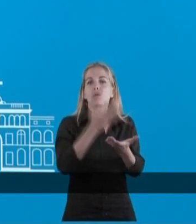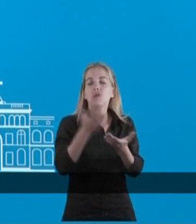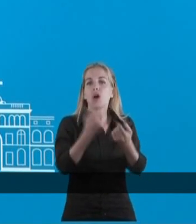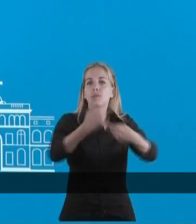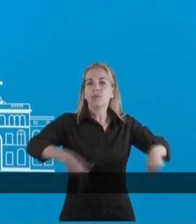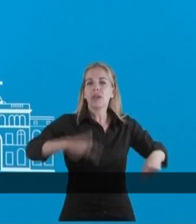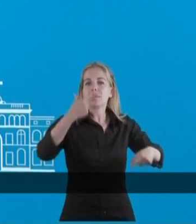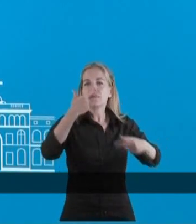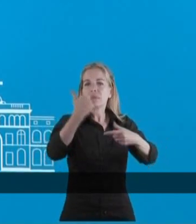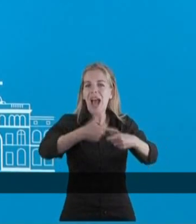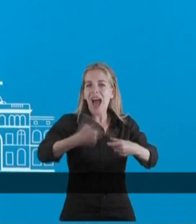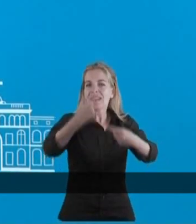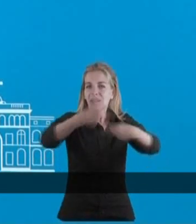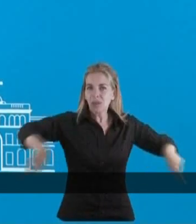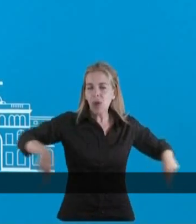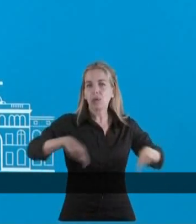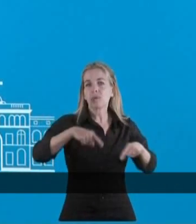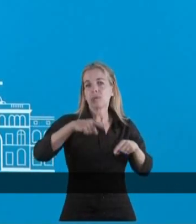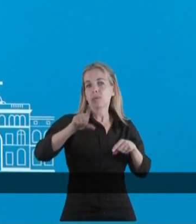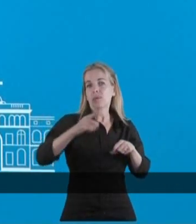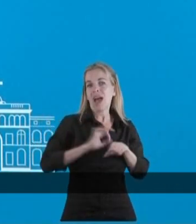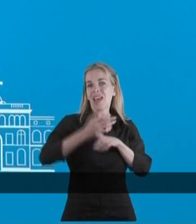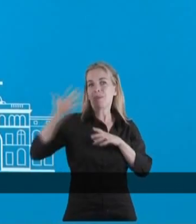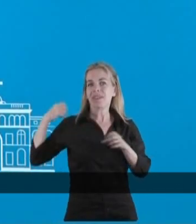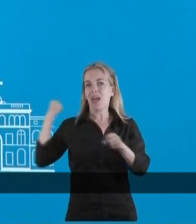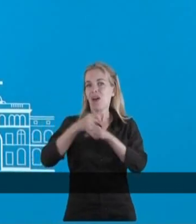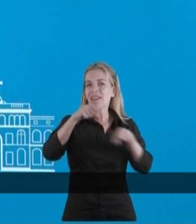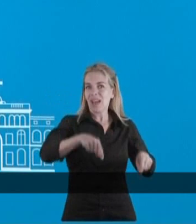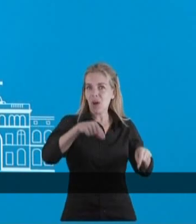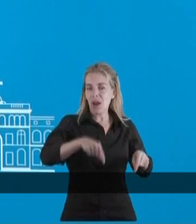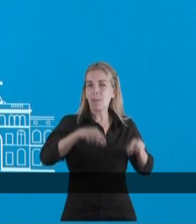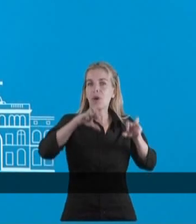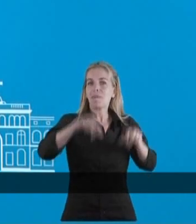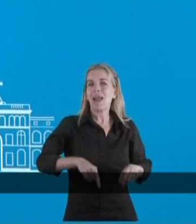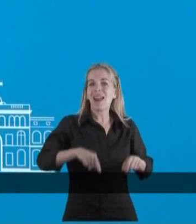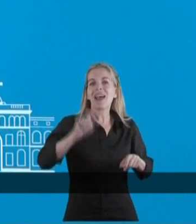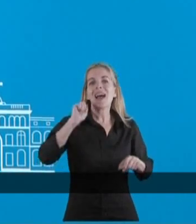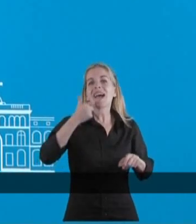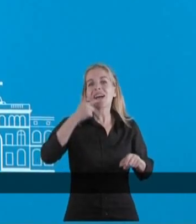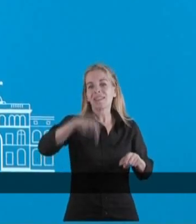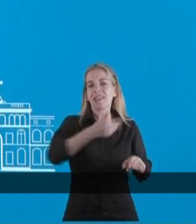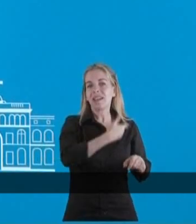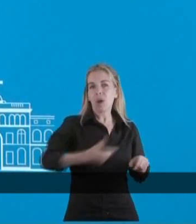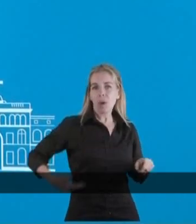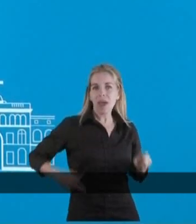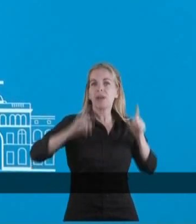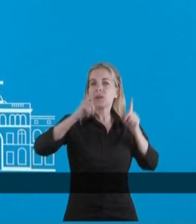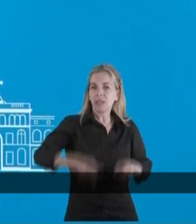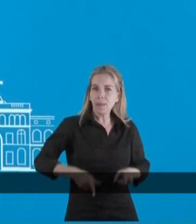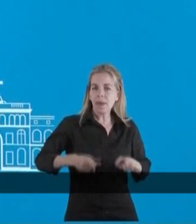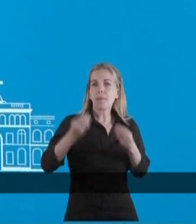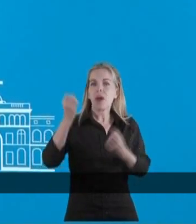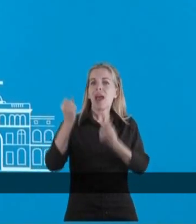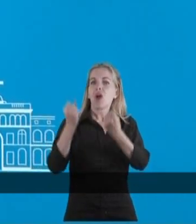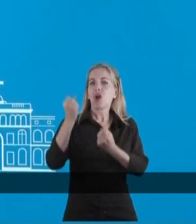en el último año en la Argentina, impulsada por el Plan Gas de este gobierno y también por el crecimiento